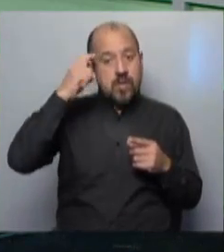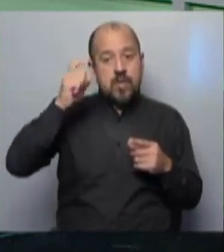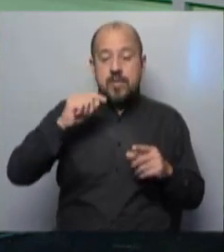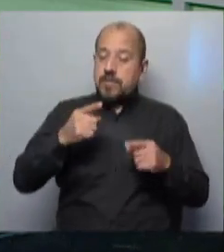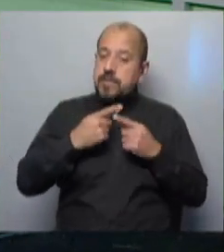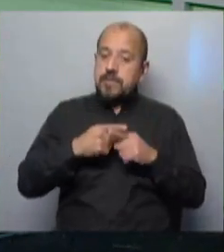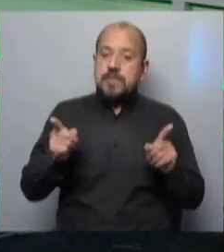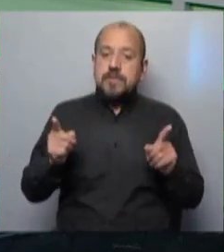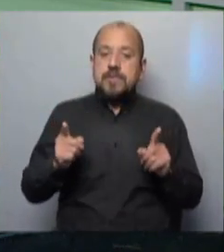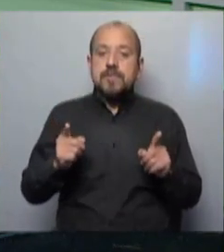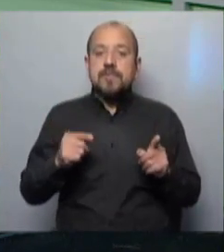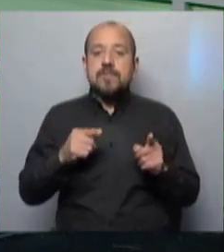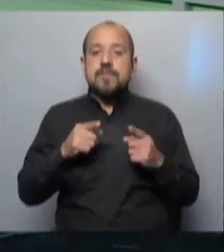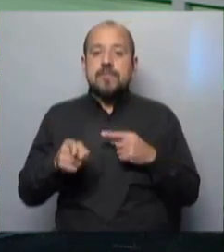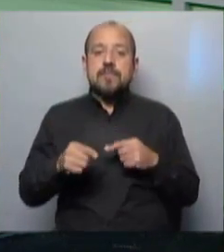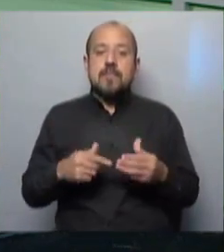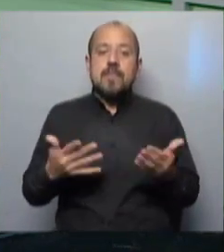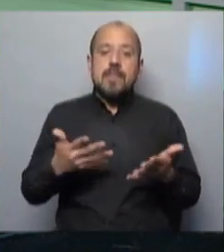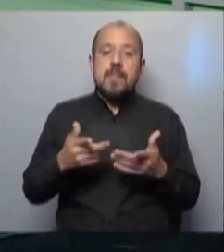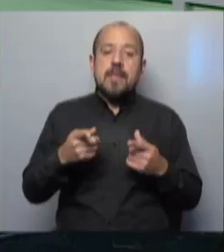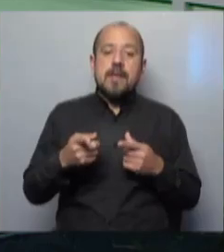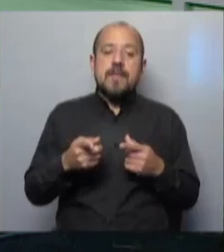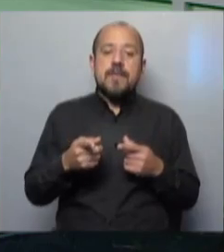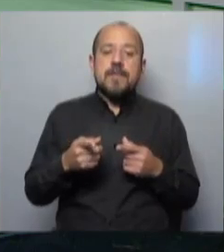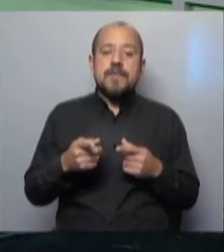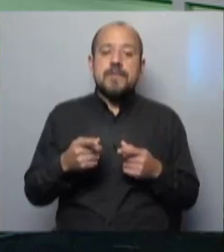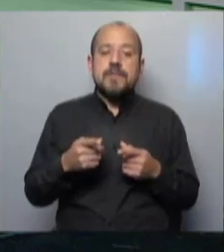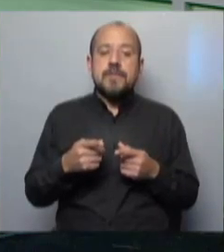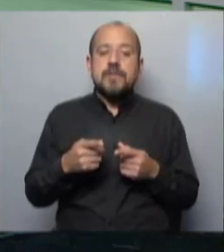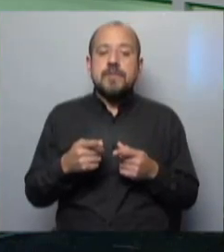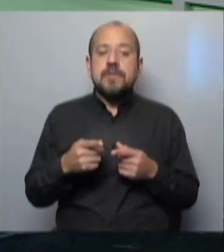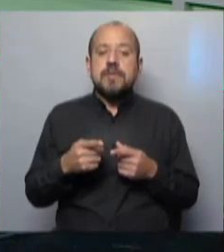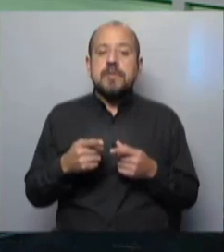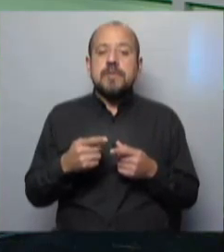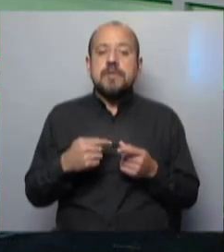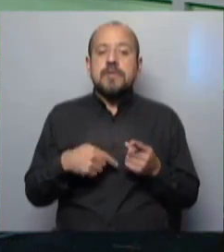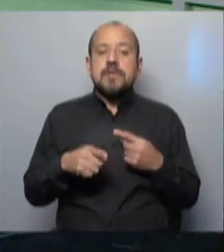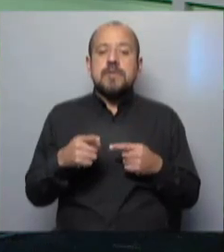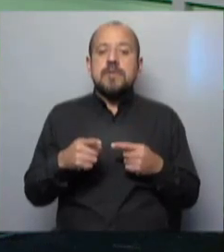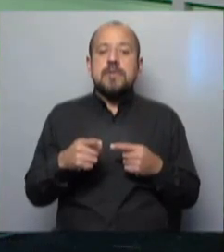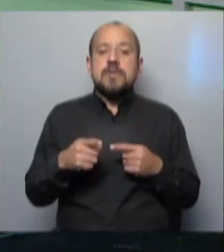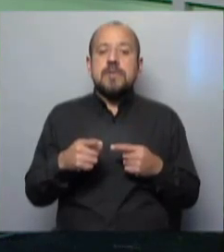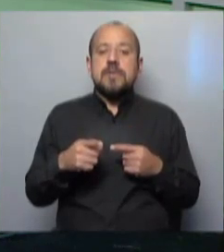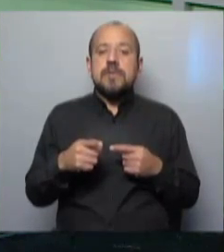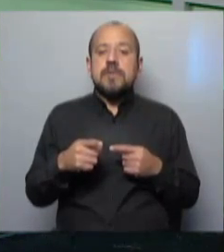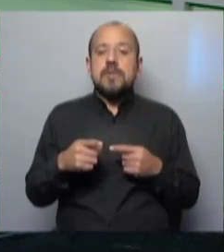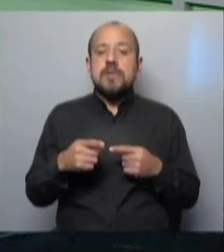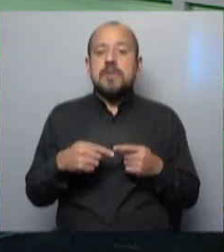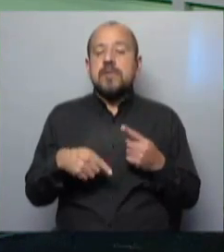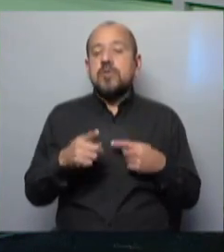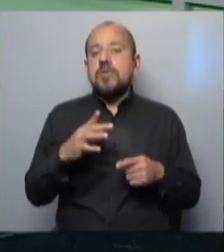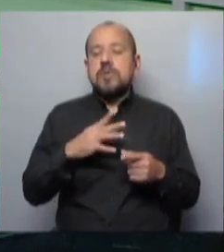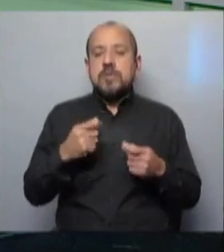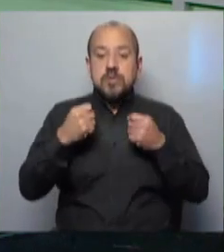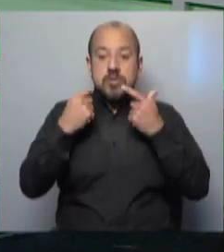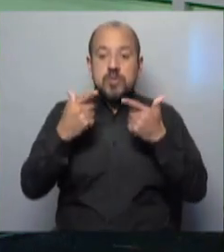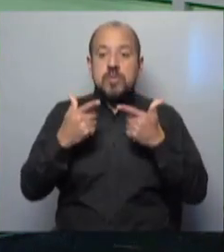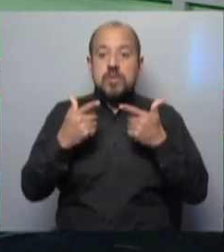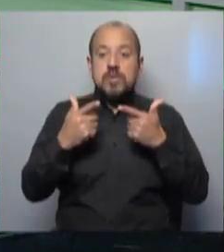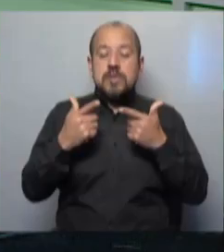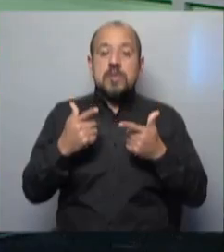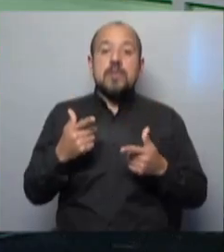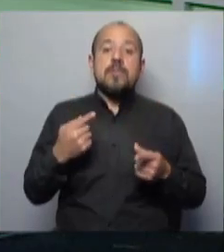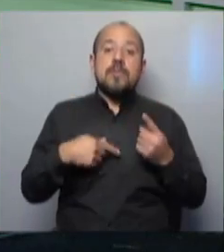a esto que está sucediendo vinculado principalmente al monopolio que tenía ante el entonces en realidad genera sorpresa genera